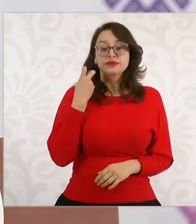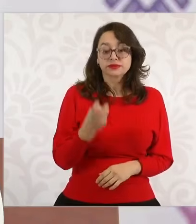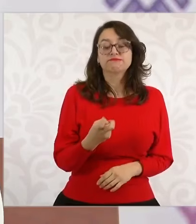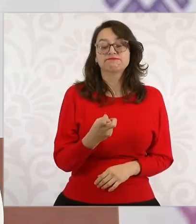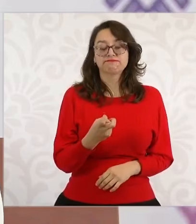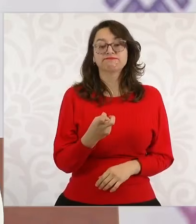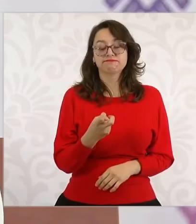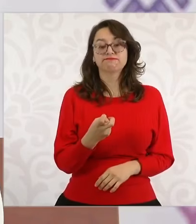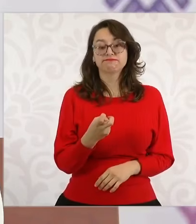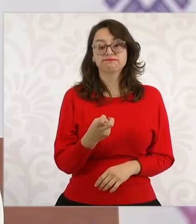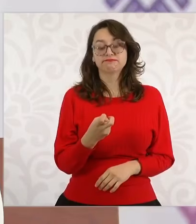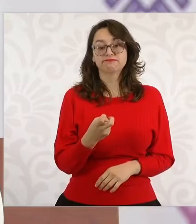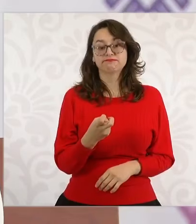expresa